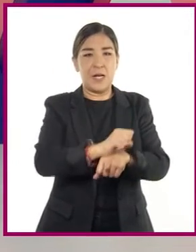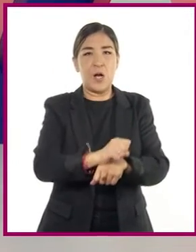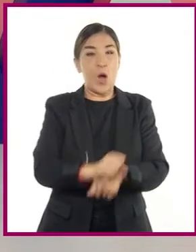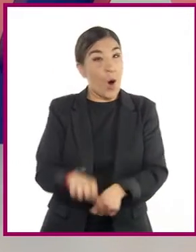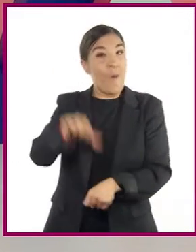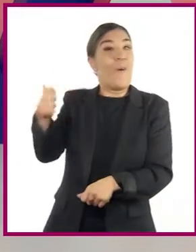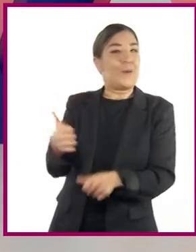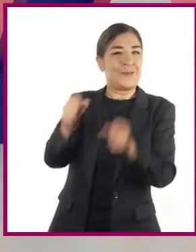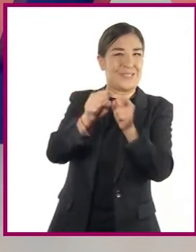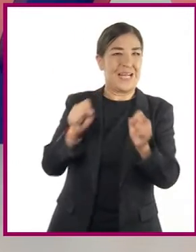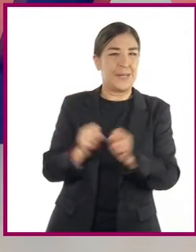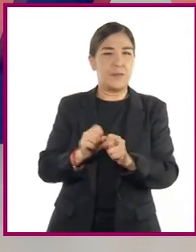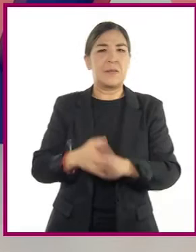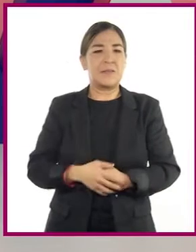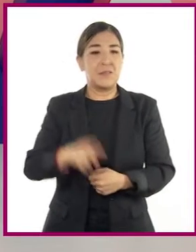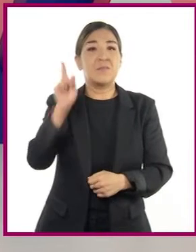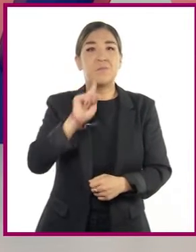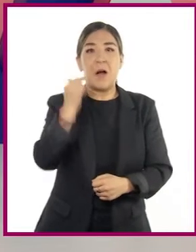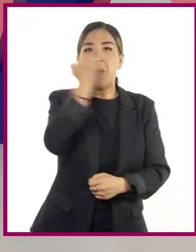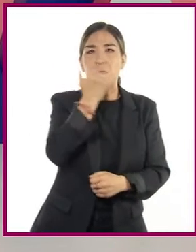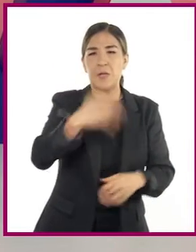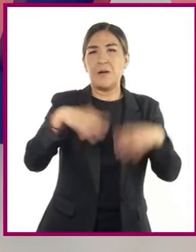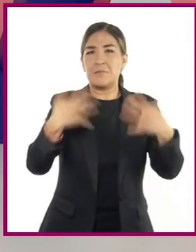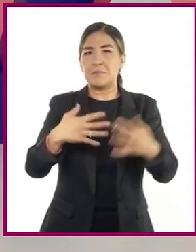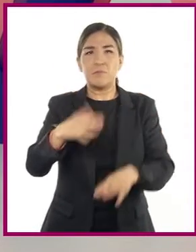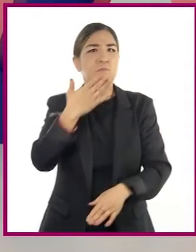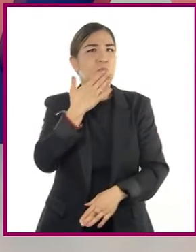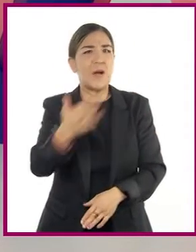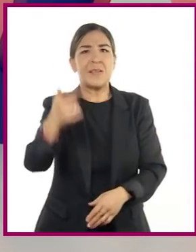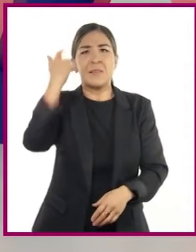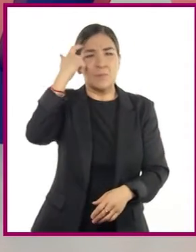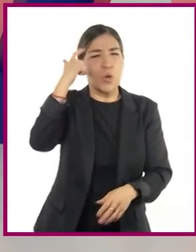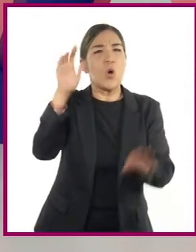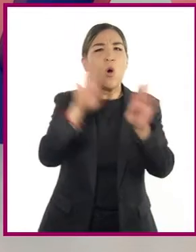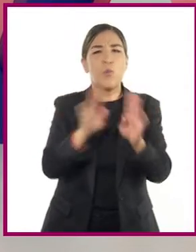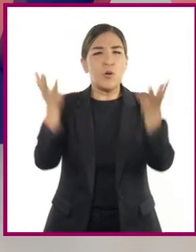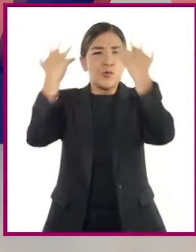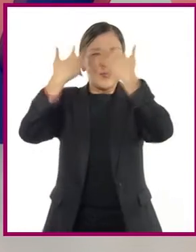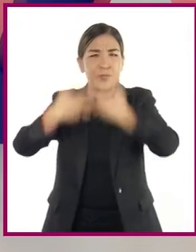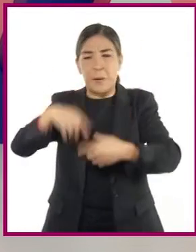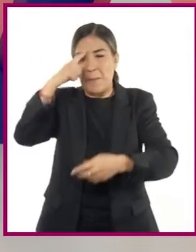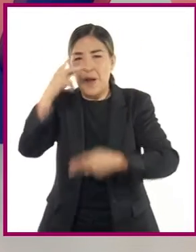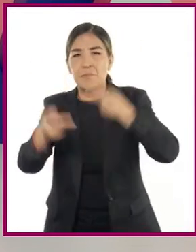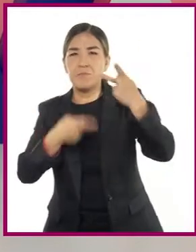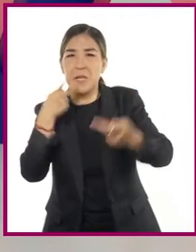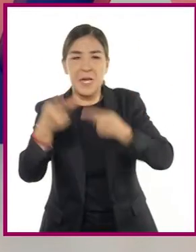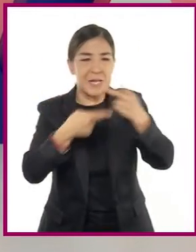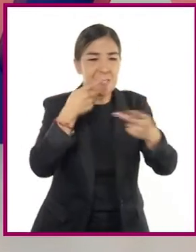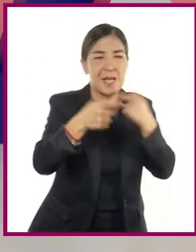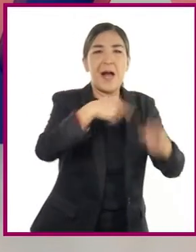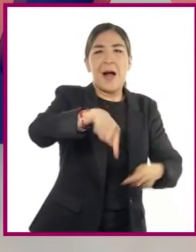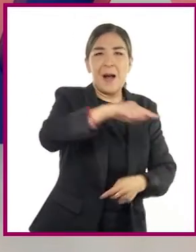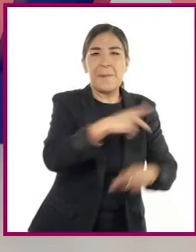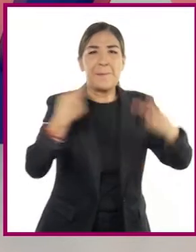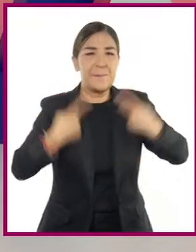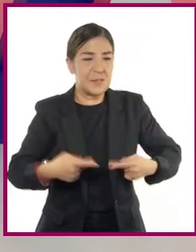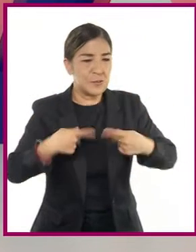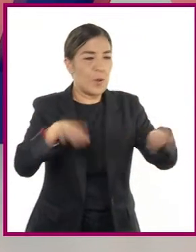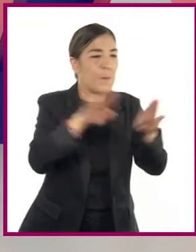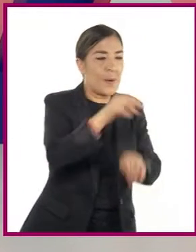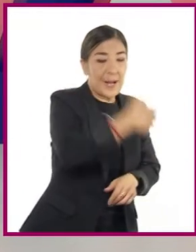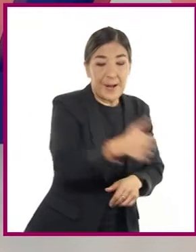salón, había una alumna que era muy buena para tranquilizar las situaciones y para propiciar que cada quien hablara y diera su punto de vista.